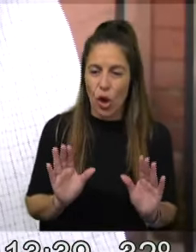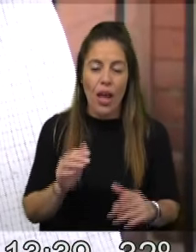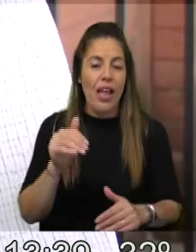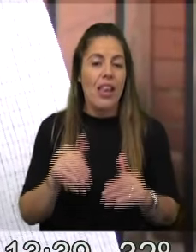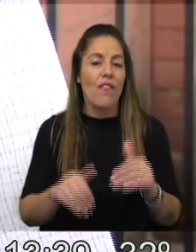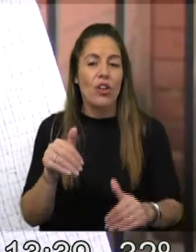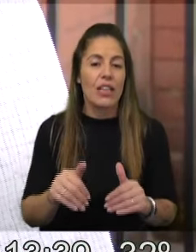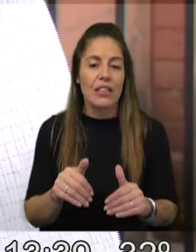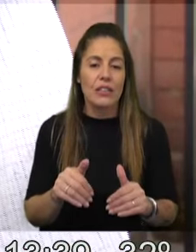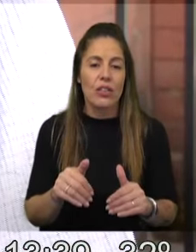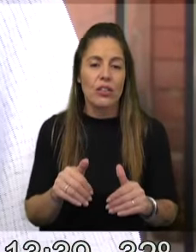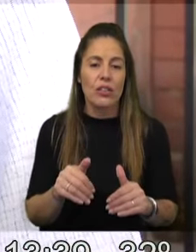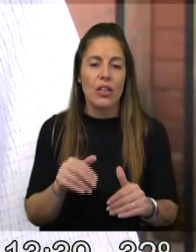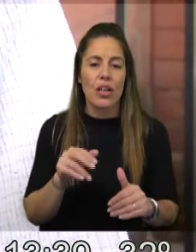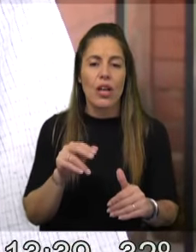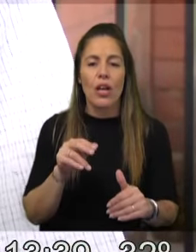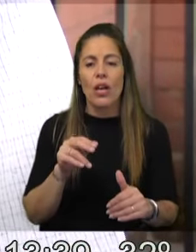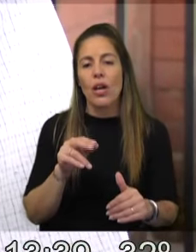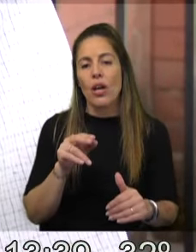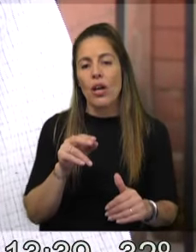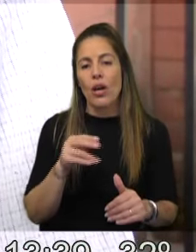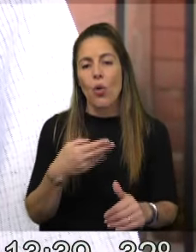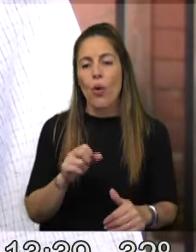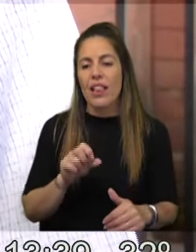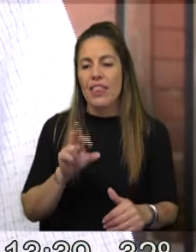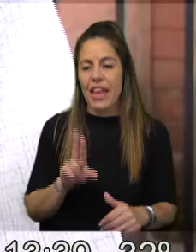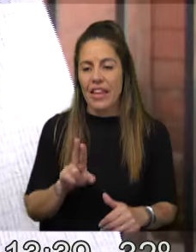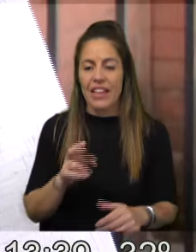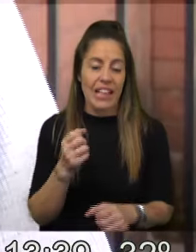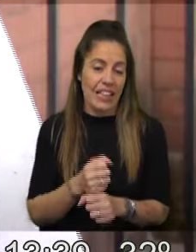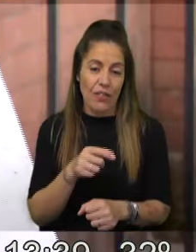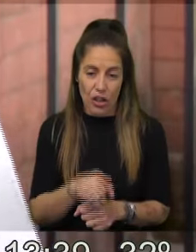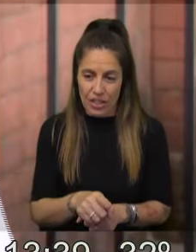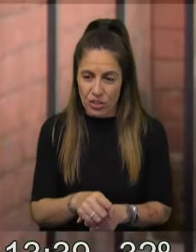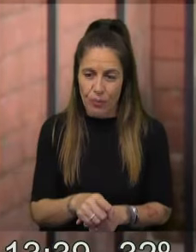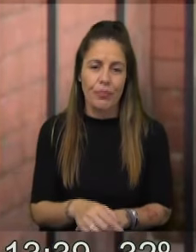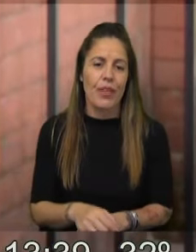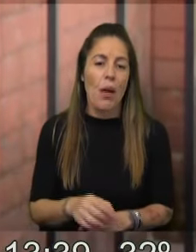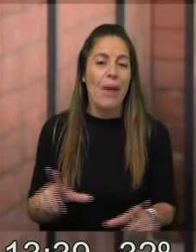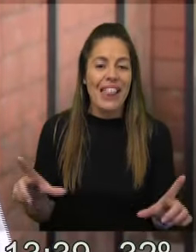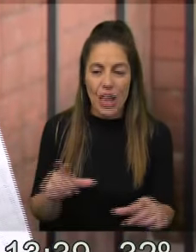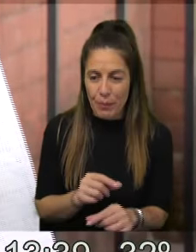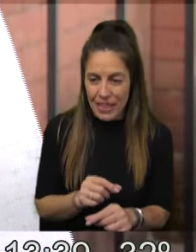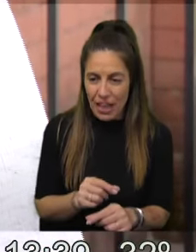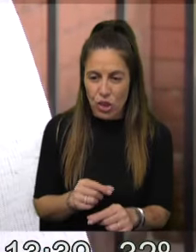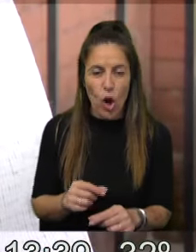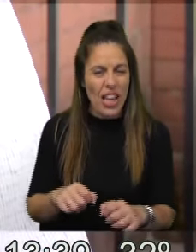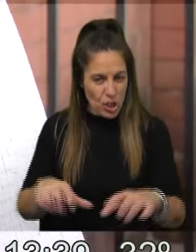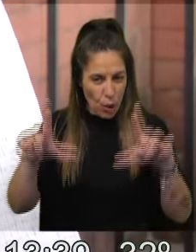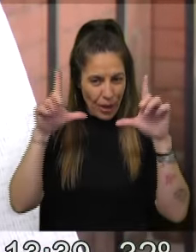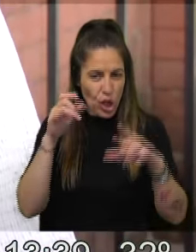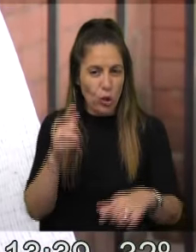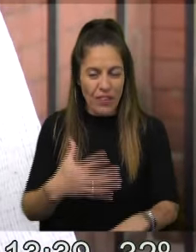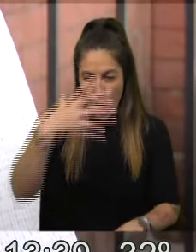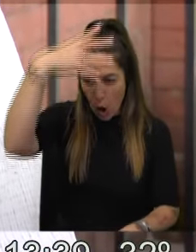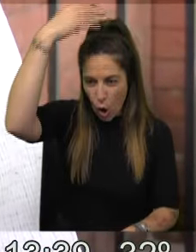votación de Wilder, que fue en definitiva el que ha trabajado en esto. Tassino, para ir cerrando, ¿le sorprendió que todavía Ojeda